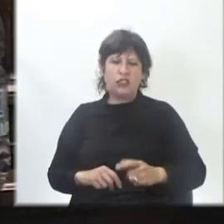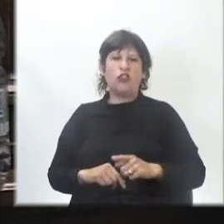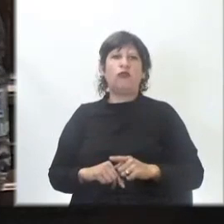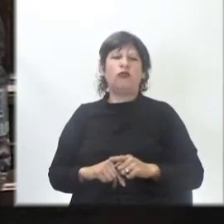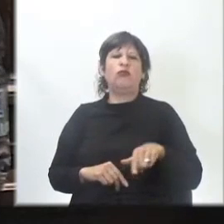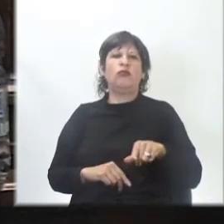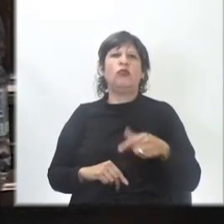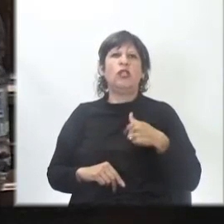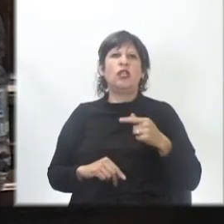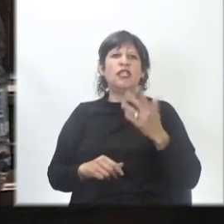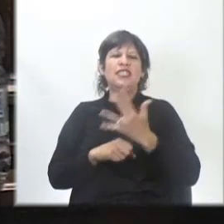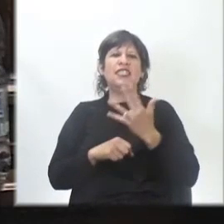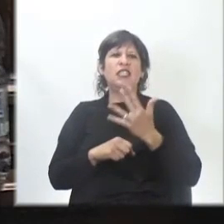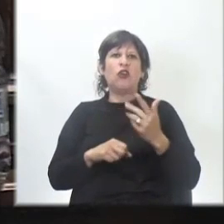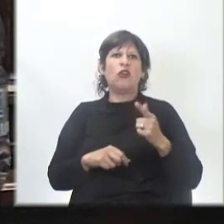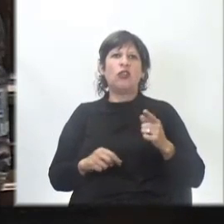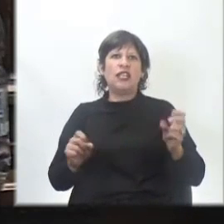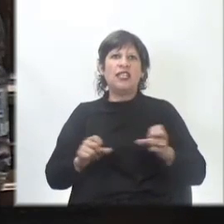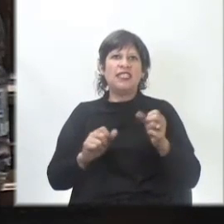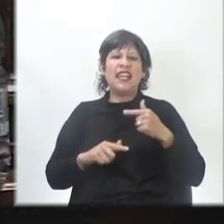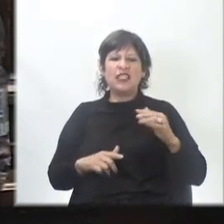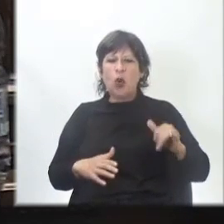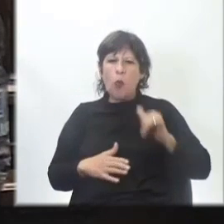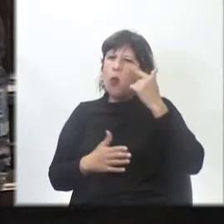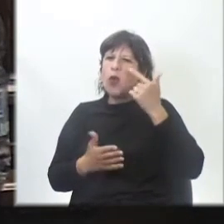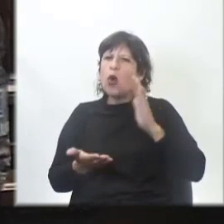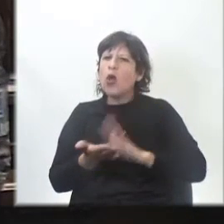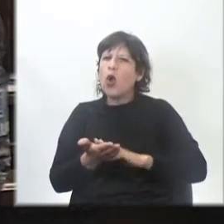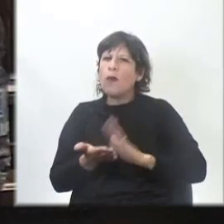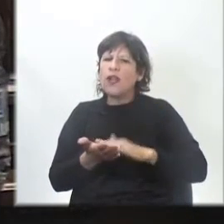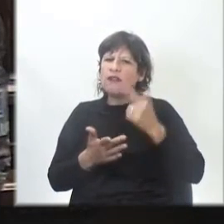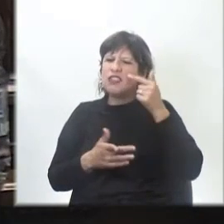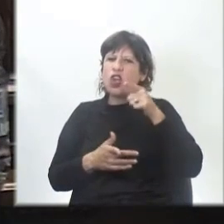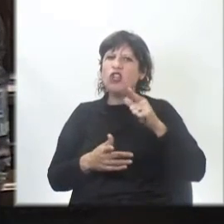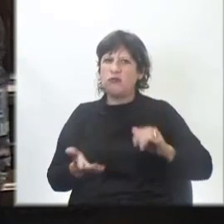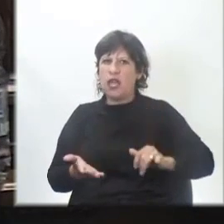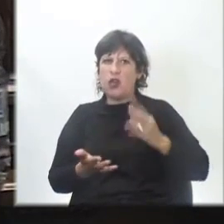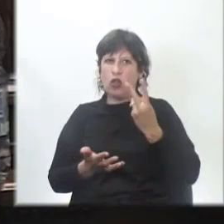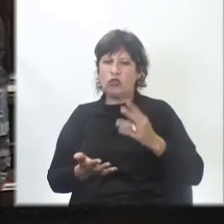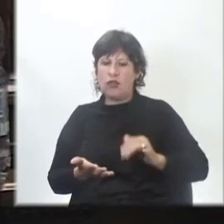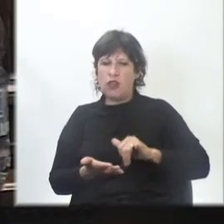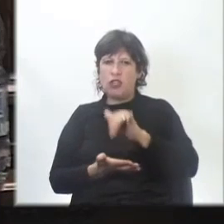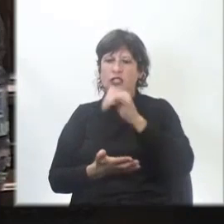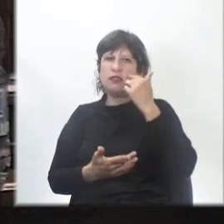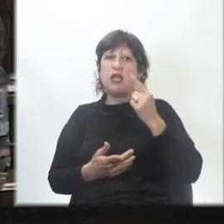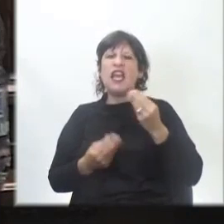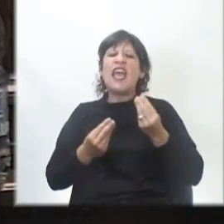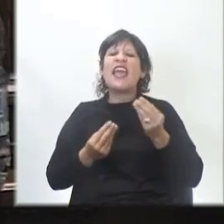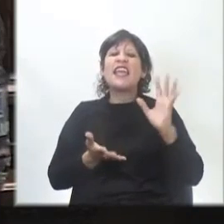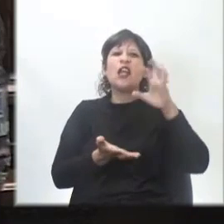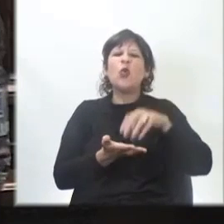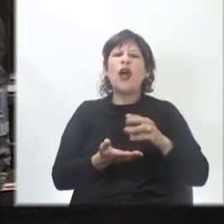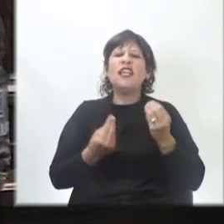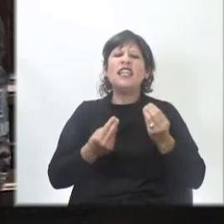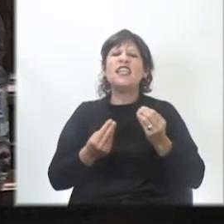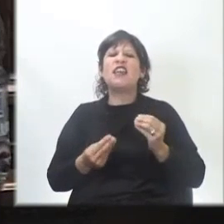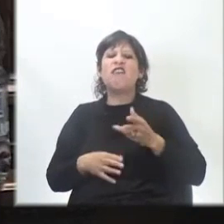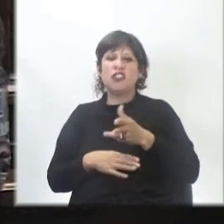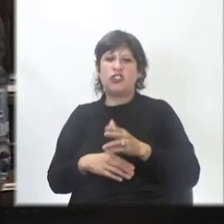5. ¿Se le realizaron vuelos de comprobación y verificación a las aeronaves? ¿En qué lugar y en qué